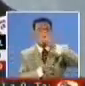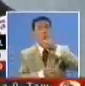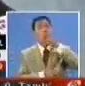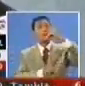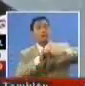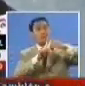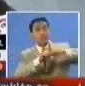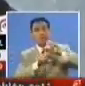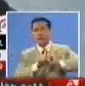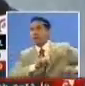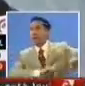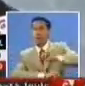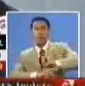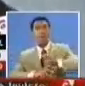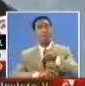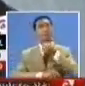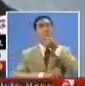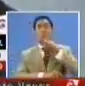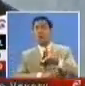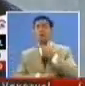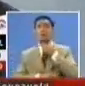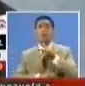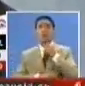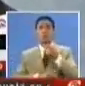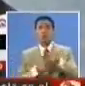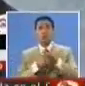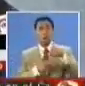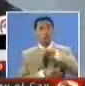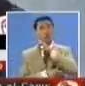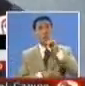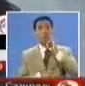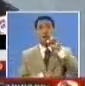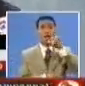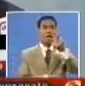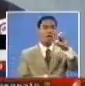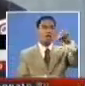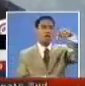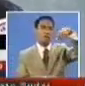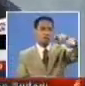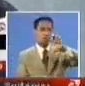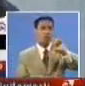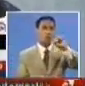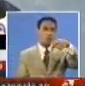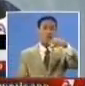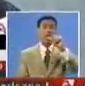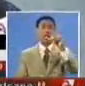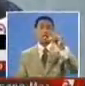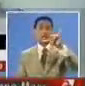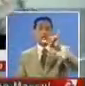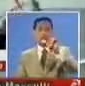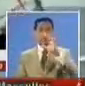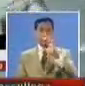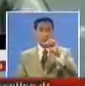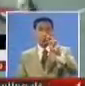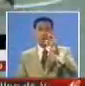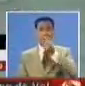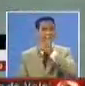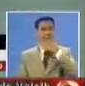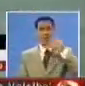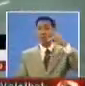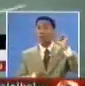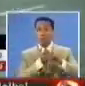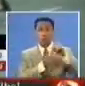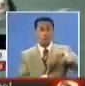un ambiente demasiado bueno. Y también, bueno, para nombrar los Roques también, Adícora. O sea, aquí tenemos para mí las mejores